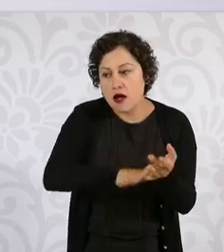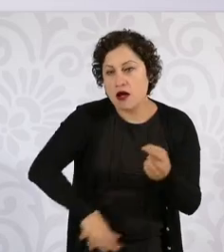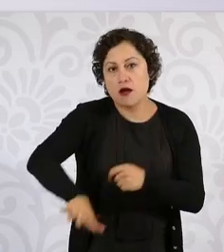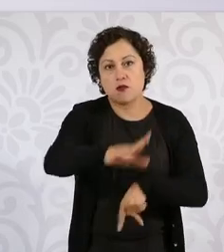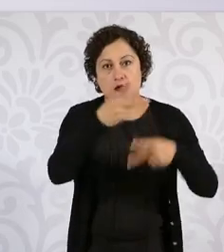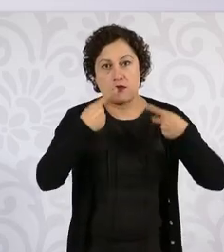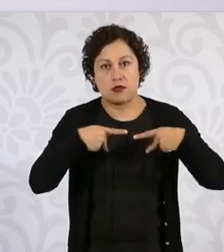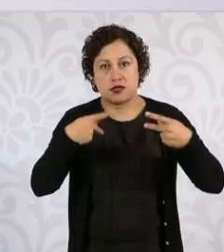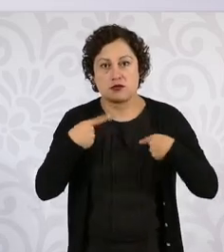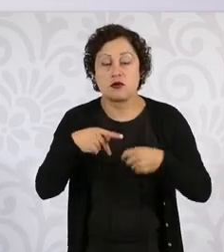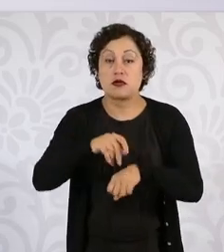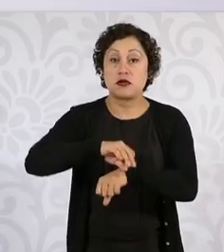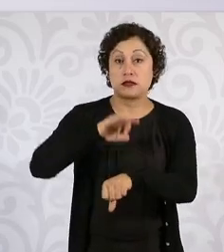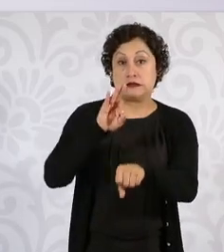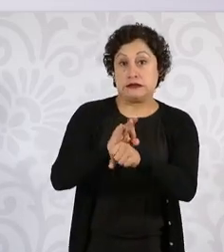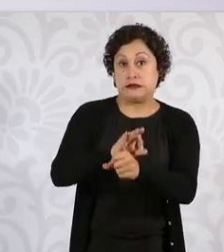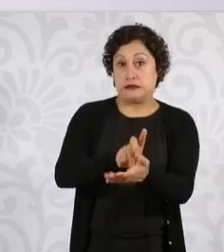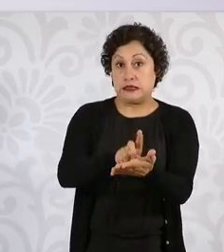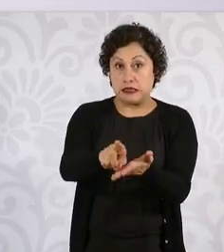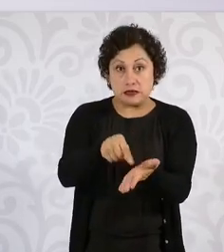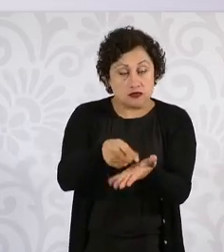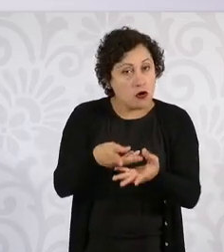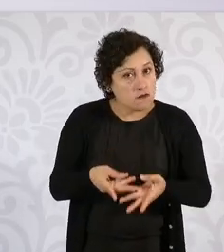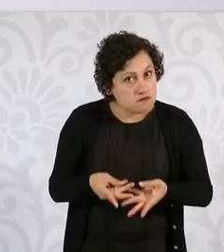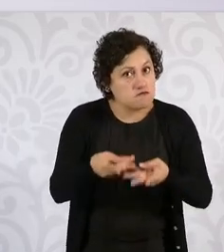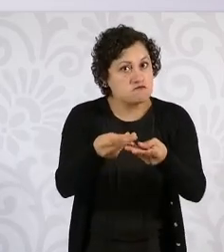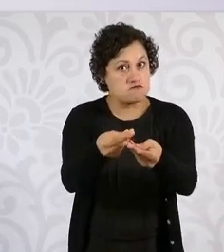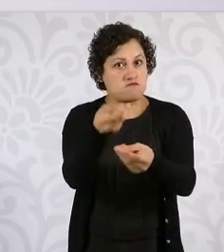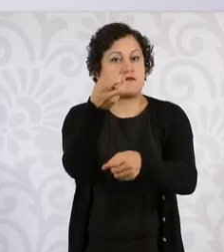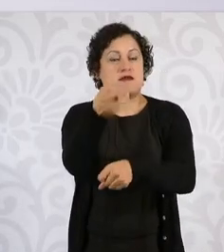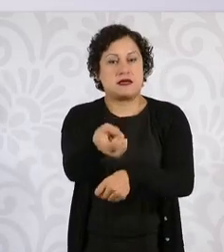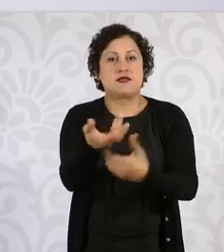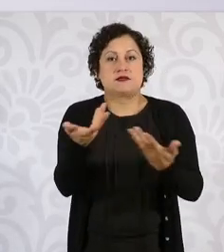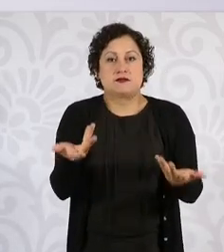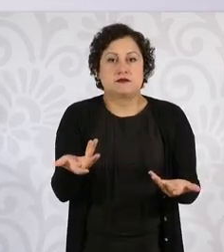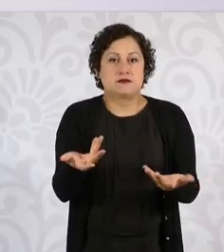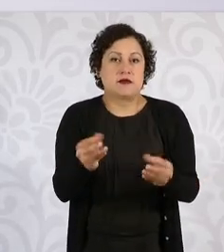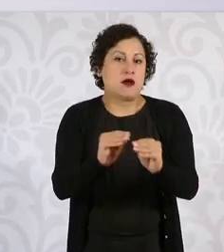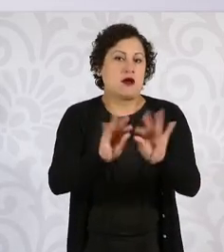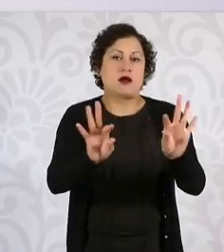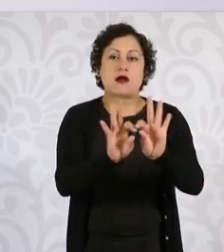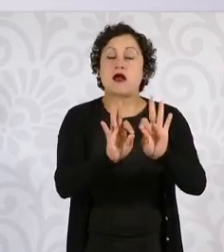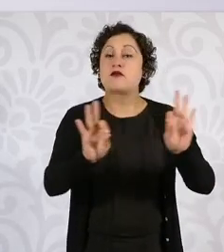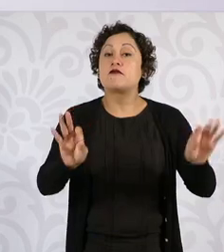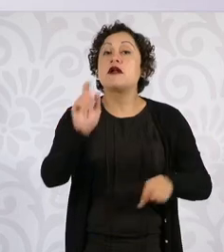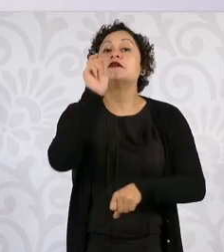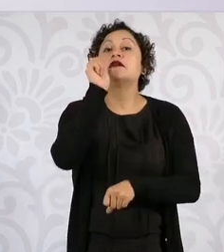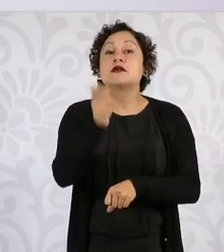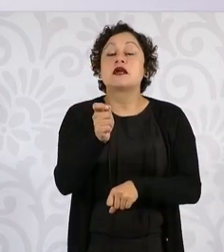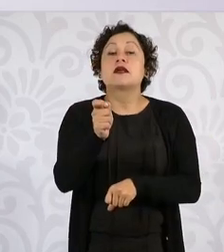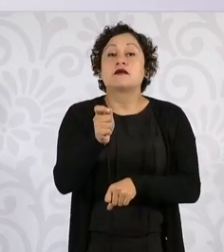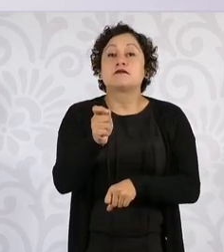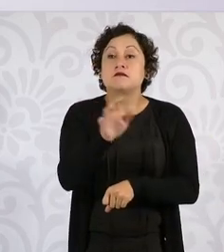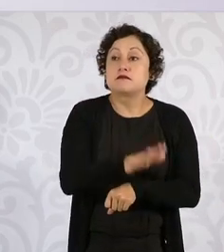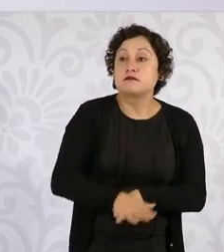de derechos. Y por el bien de todos, primero los pobres, que es también nuestra